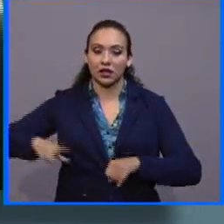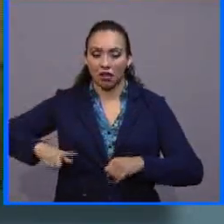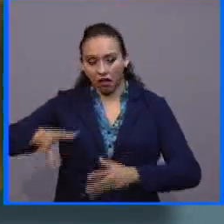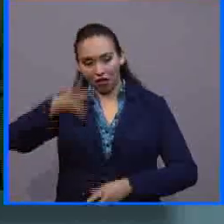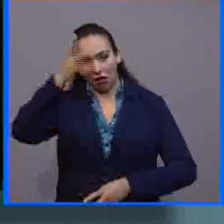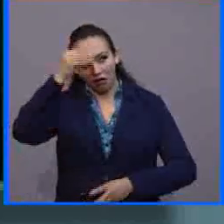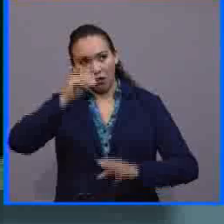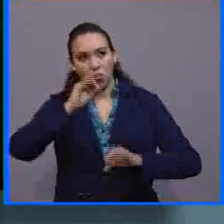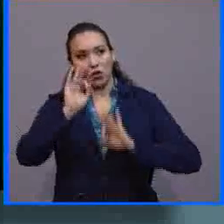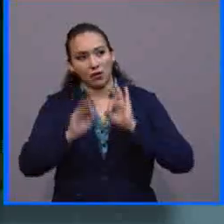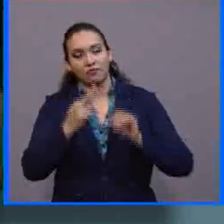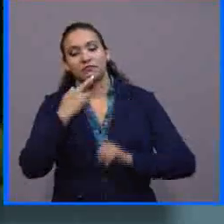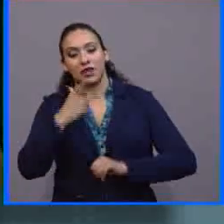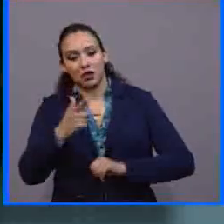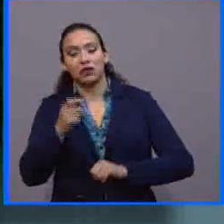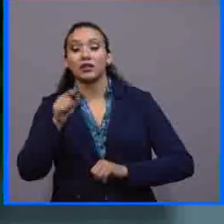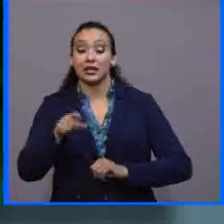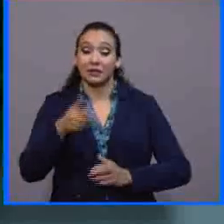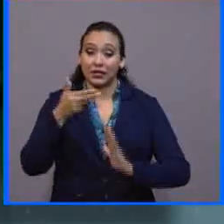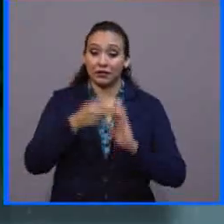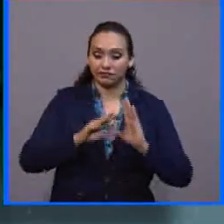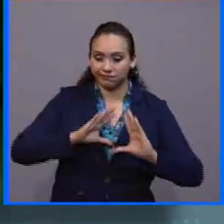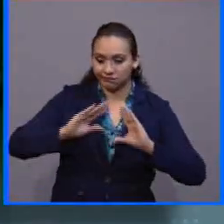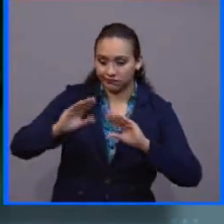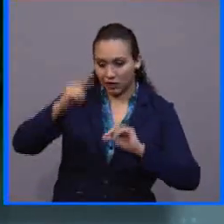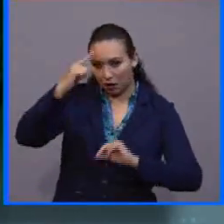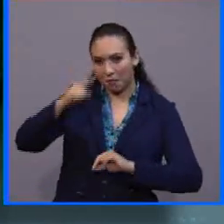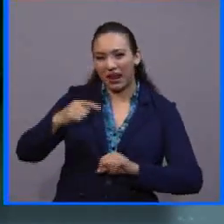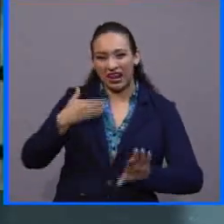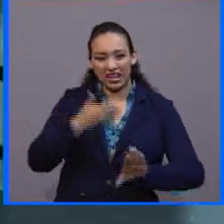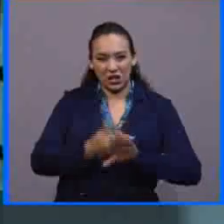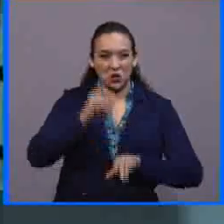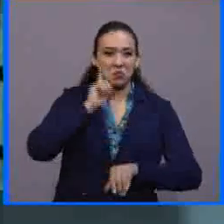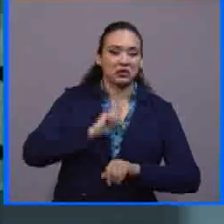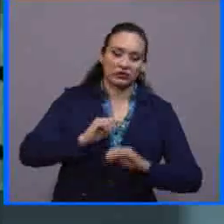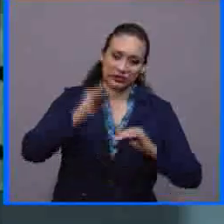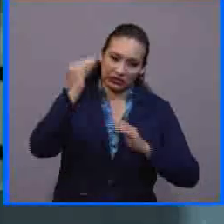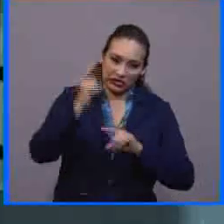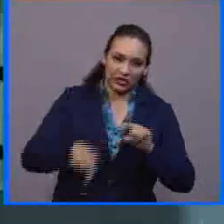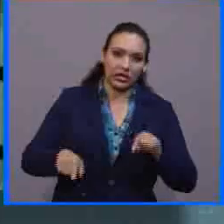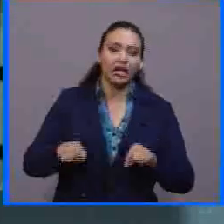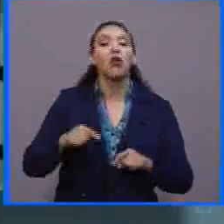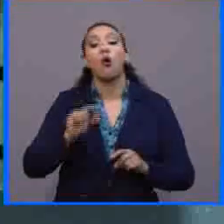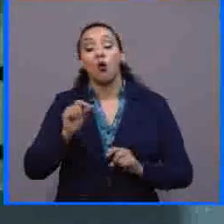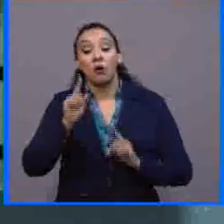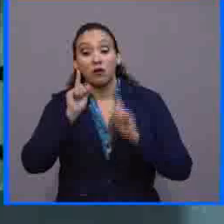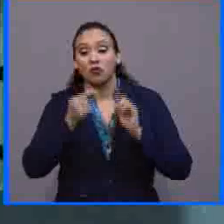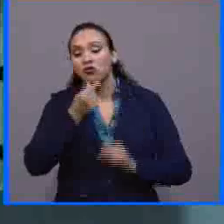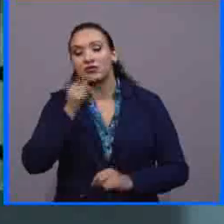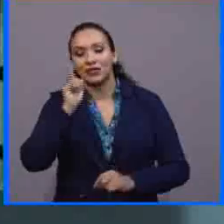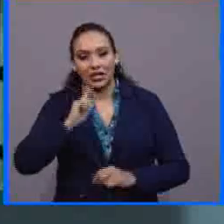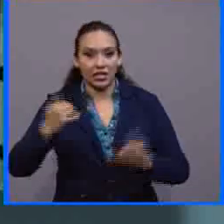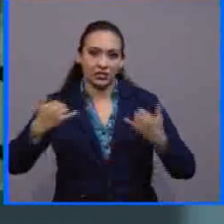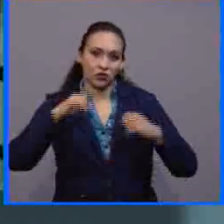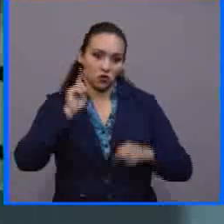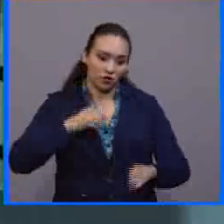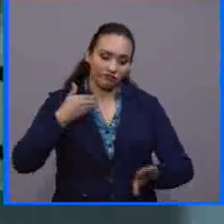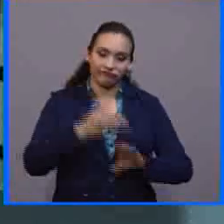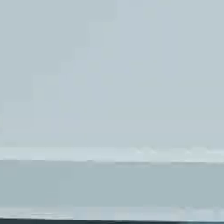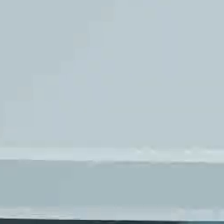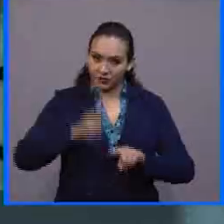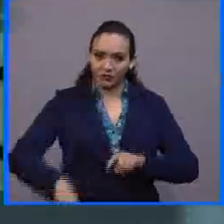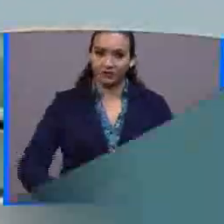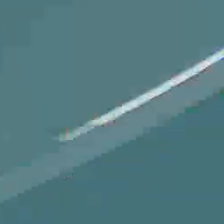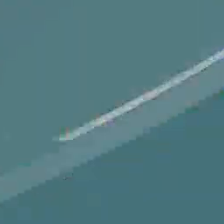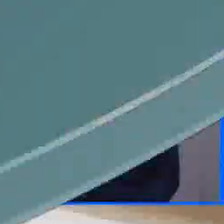institución, así como brindarles herramientas para erradicar la violencia de género contra mujeres, niñas y adolescentes.